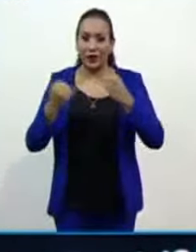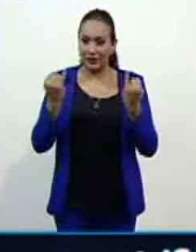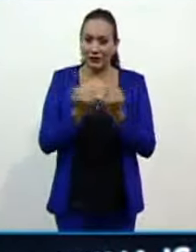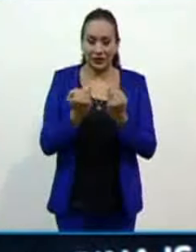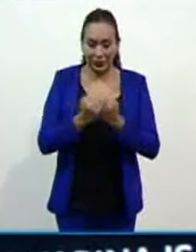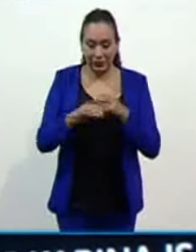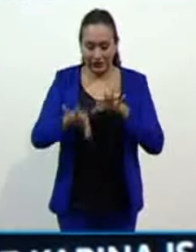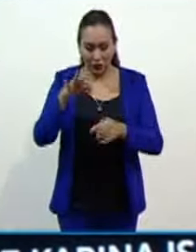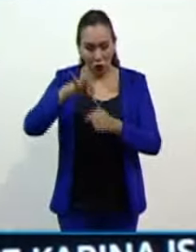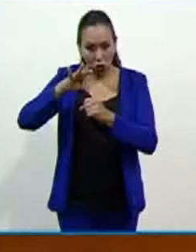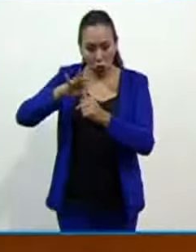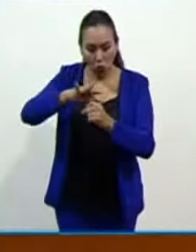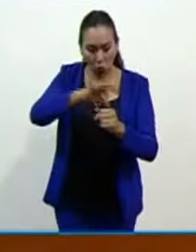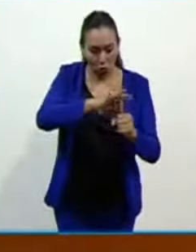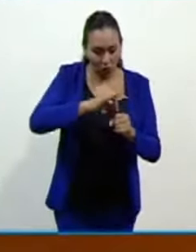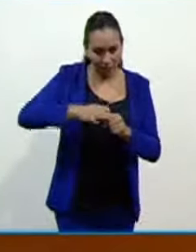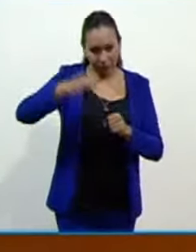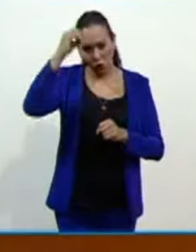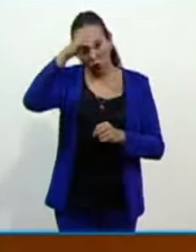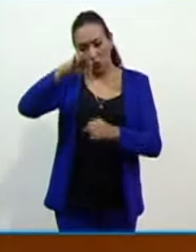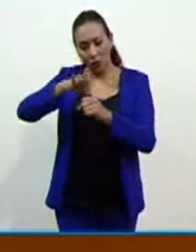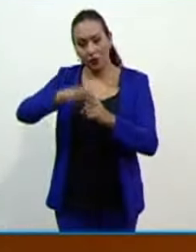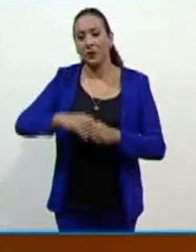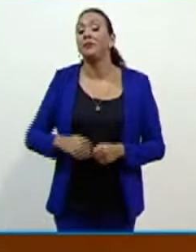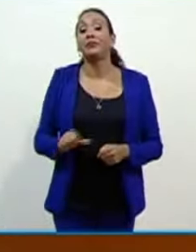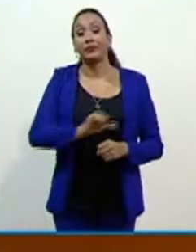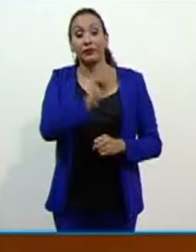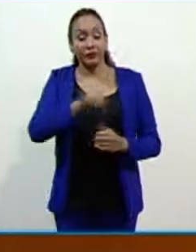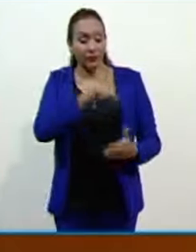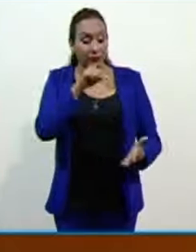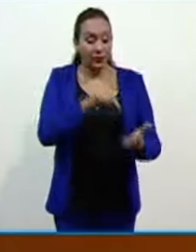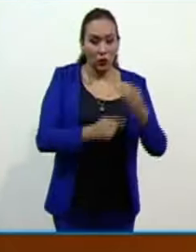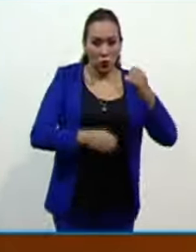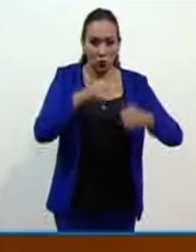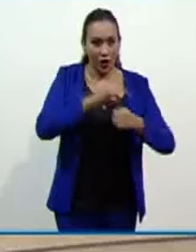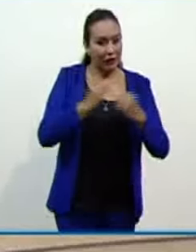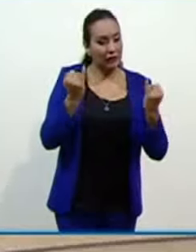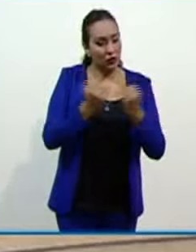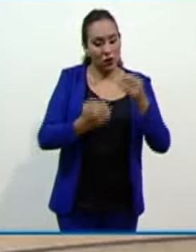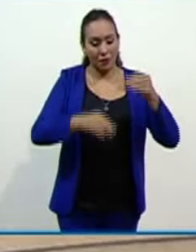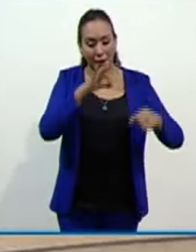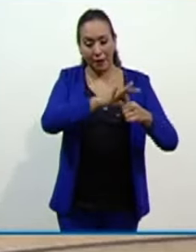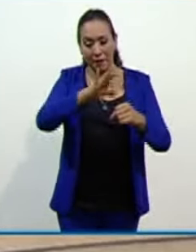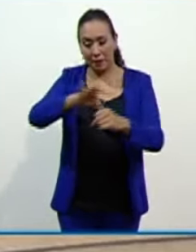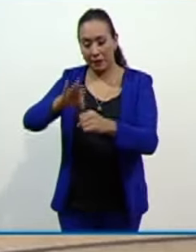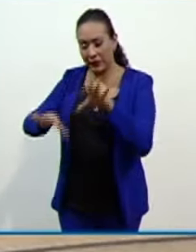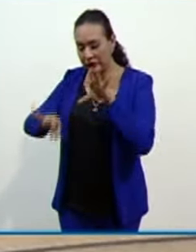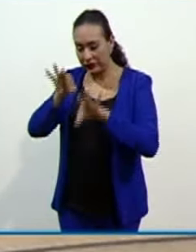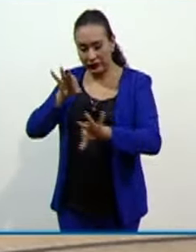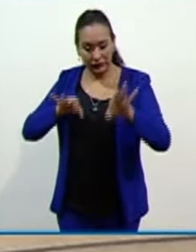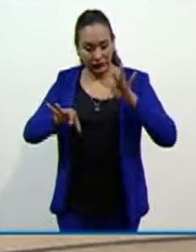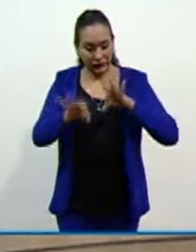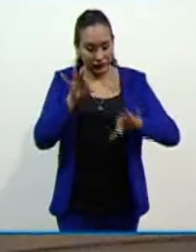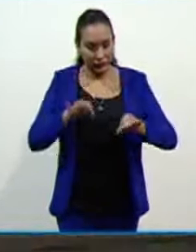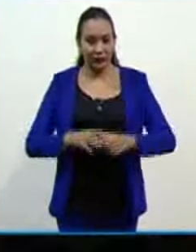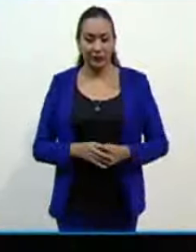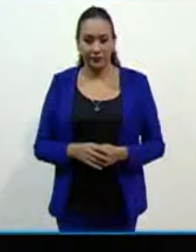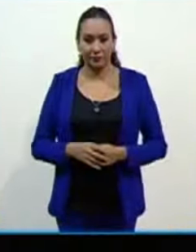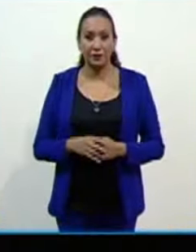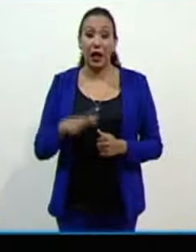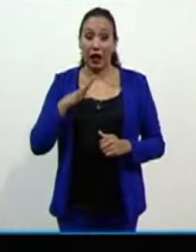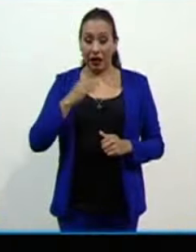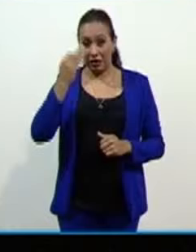Superior y la totalidad de integrantes de las salas regionales del Tribunal Electoral. Las modificaciones fijan los plazos para